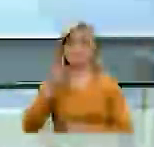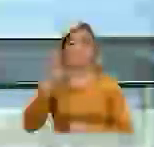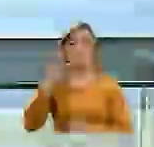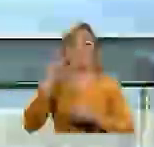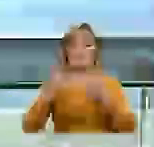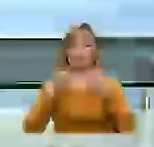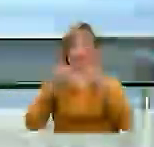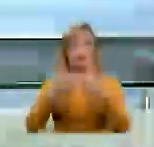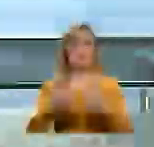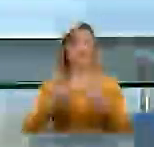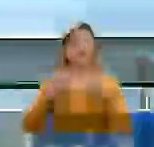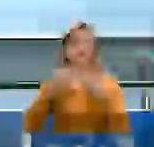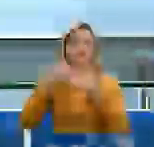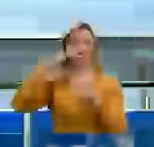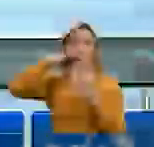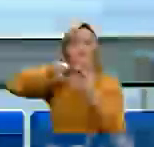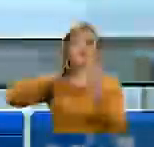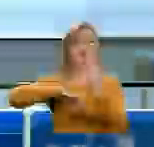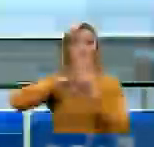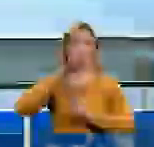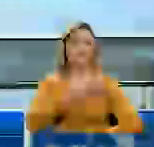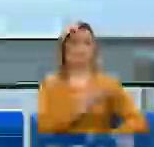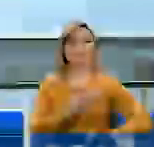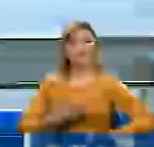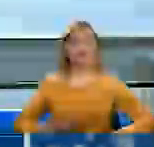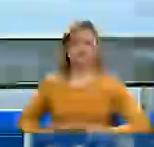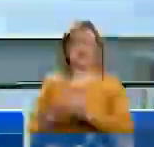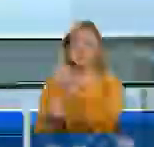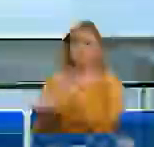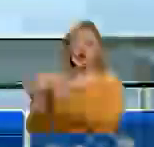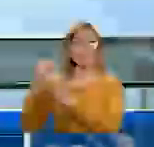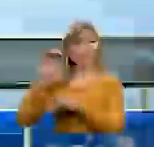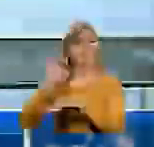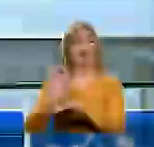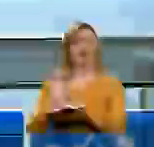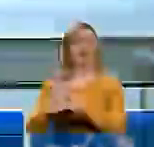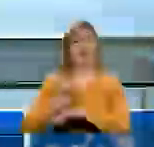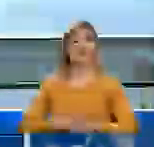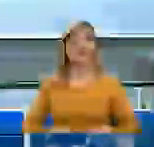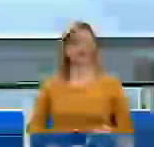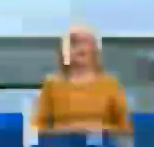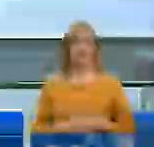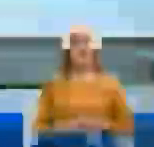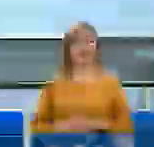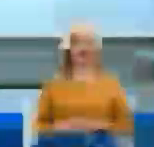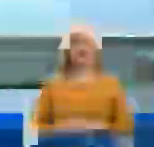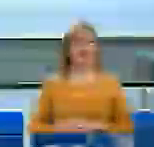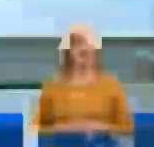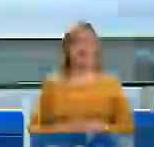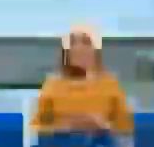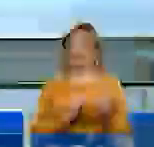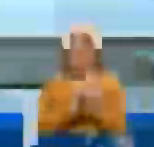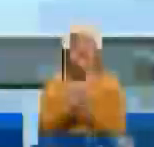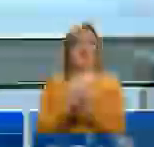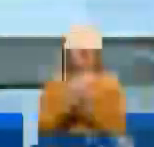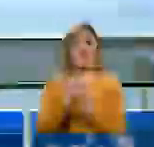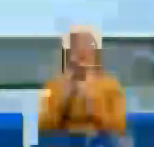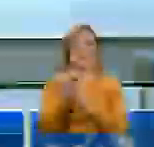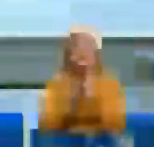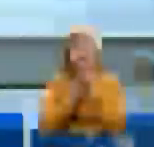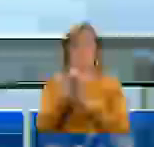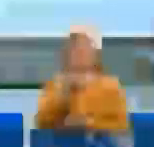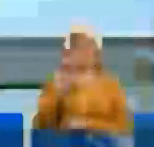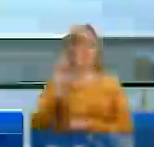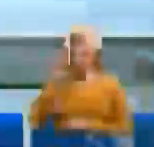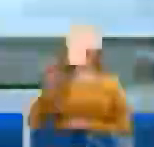candidatos convirtiéndose en los comicios con más presidenciables en la historia del Ecuador. Ese número podría superarse en el 2021, pues hasta ahora